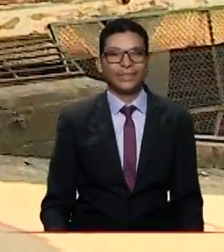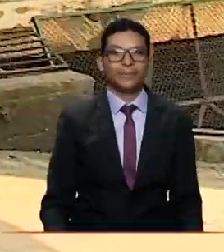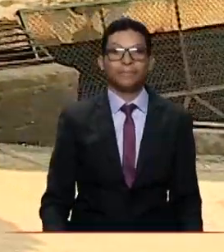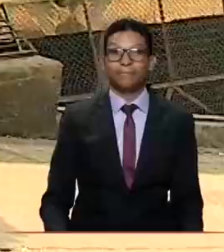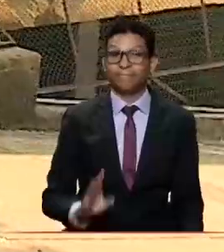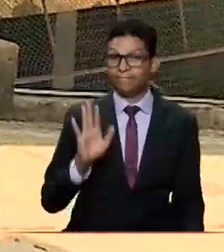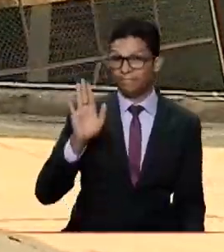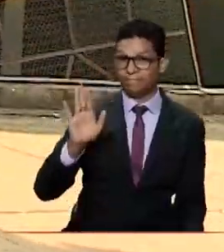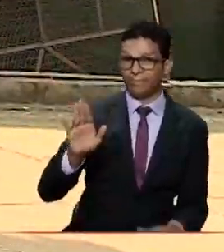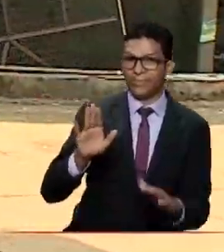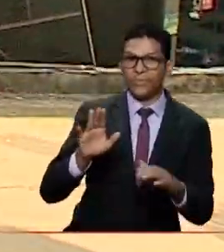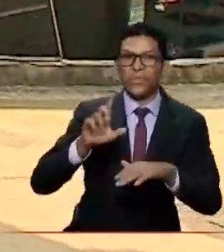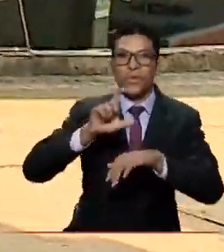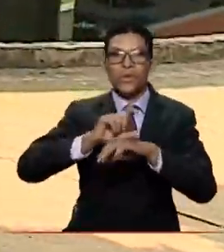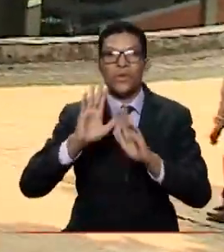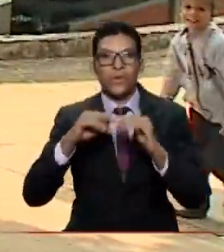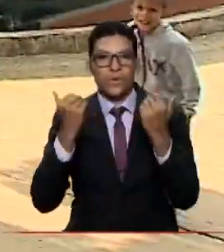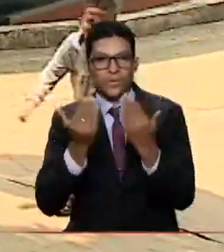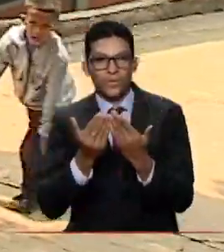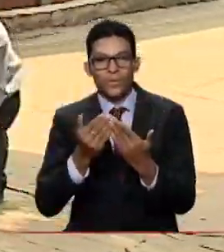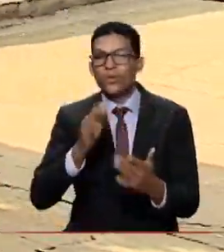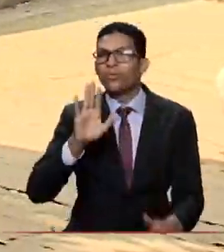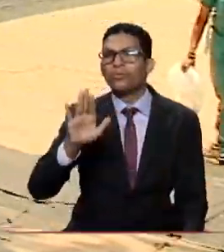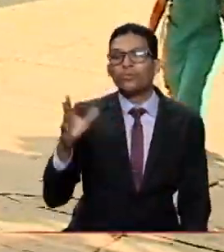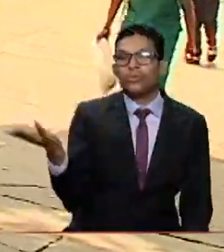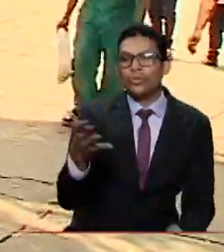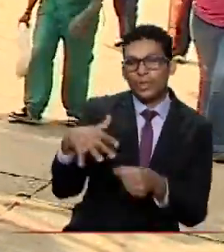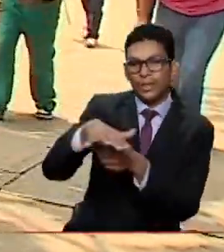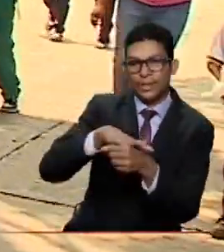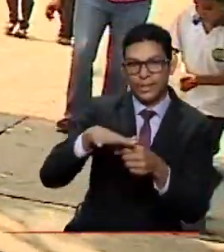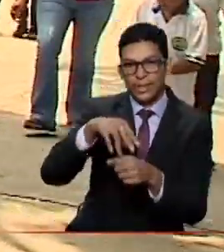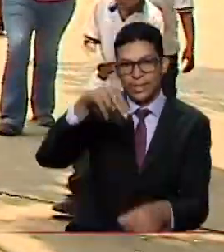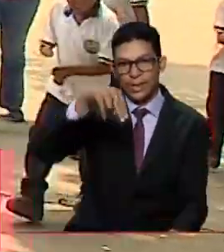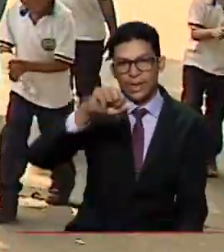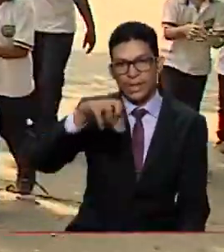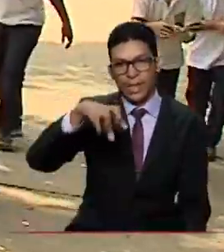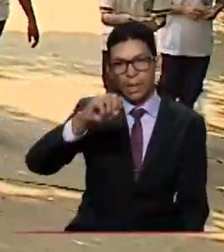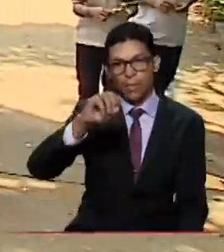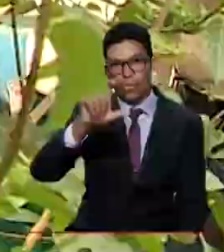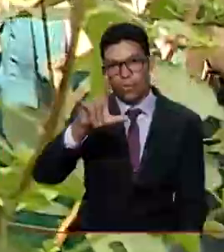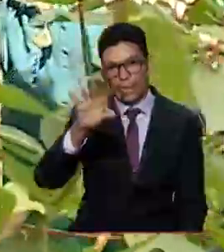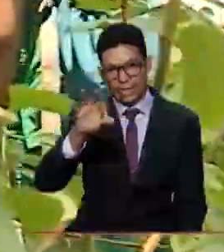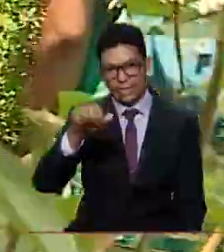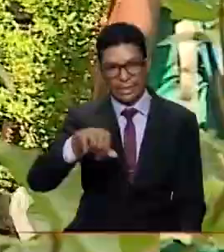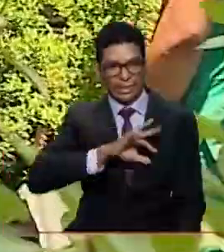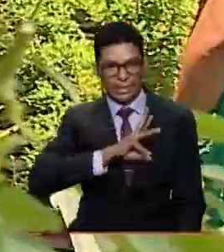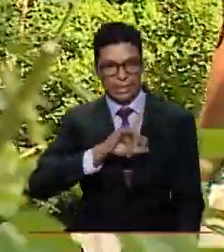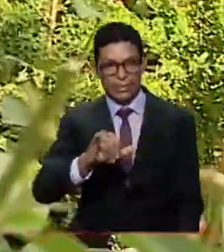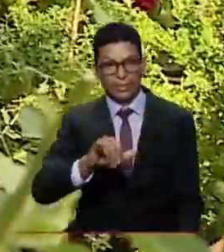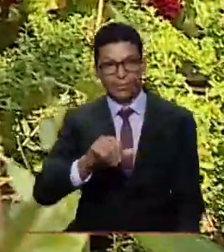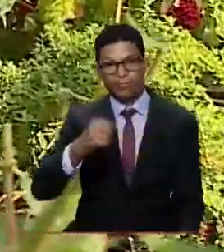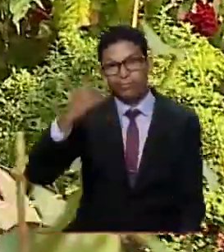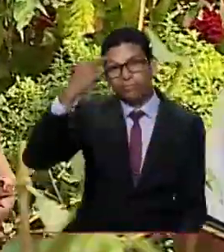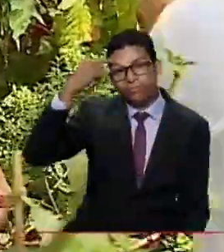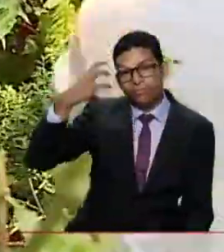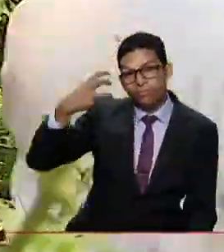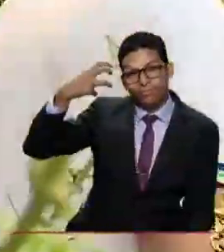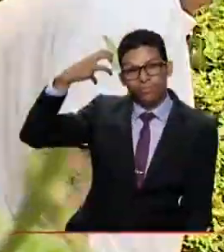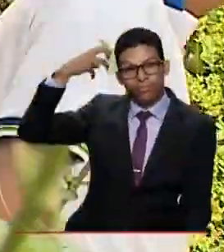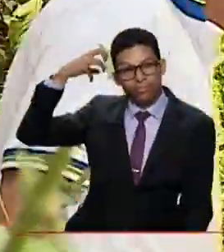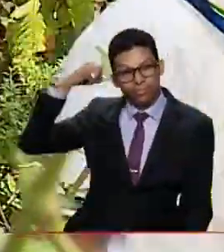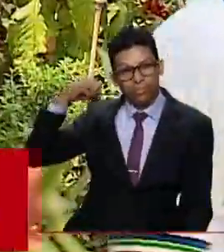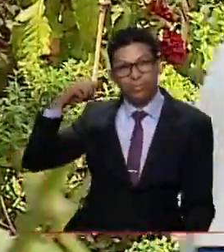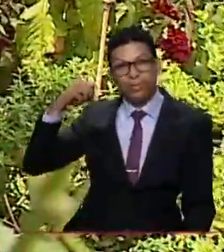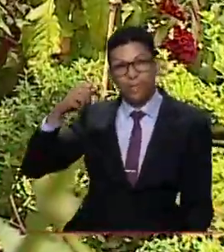Esta es la institución educativa José María Cabal, ubicada en el barrio Alto Nápoles, en Cali. Aquí el conocimiento ancestral y el trabajo en equipo entre